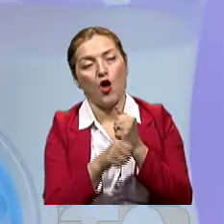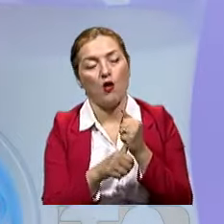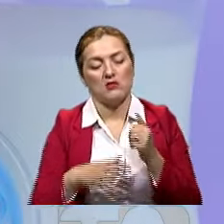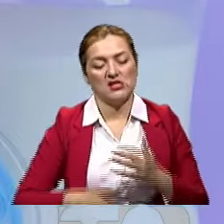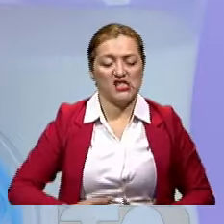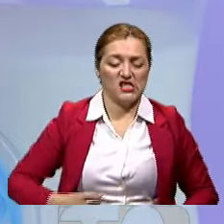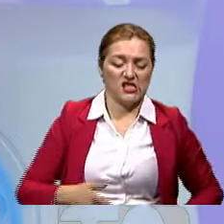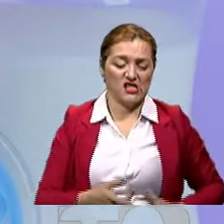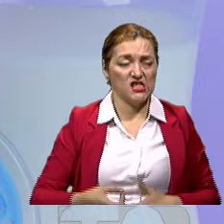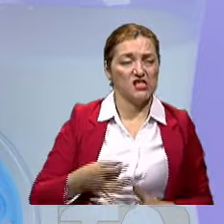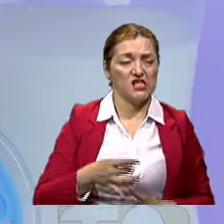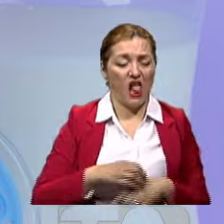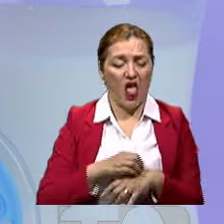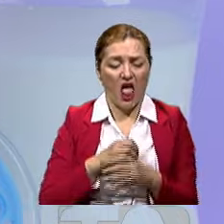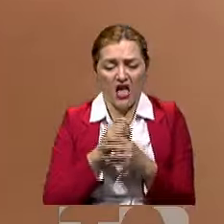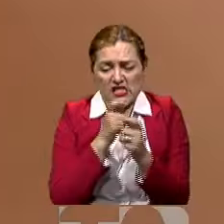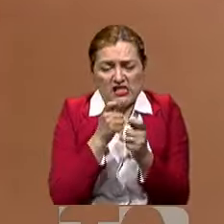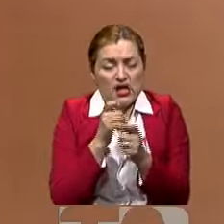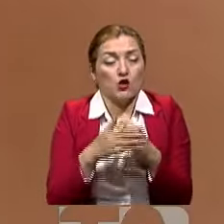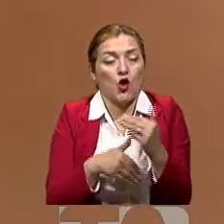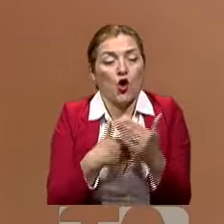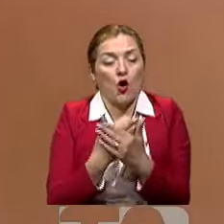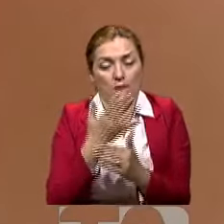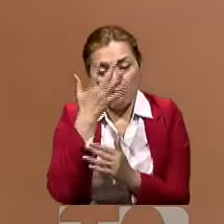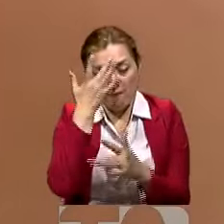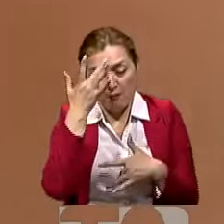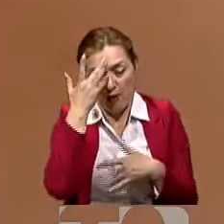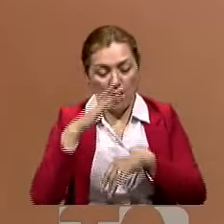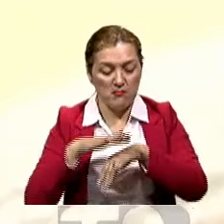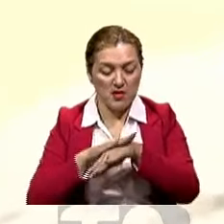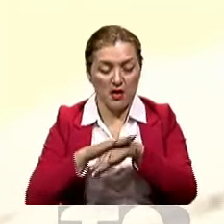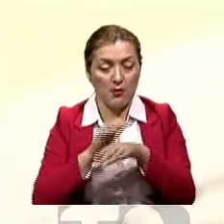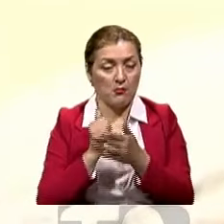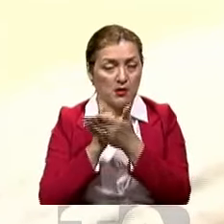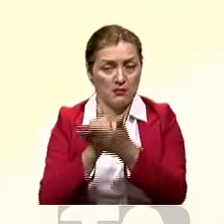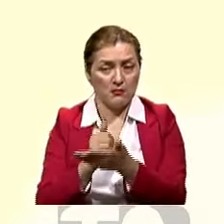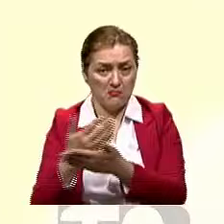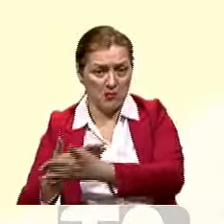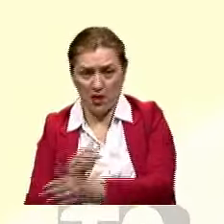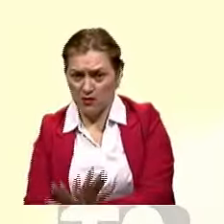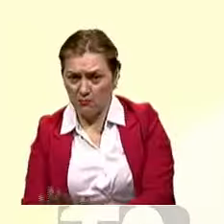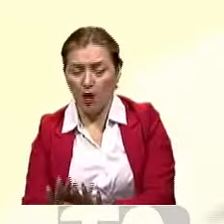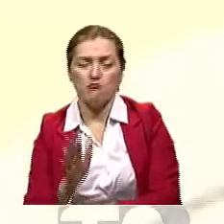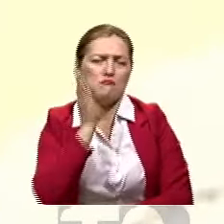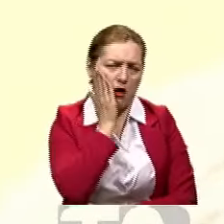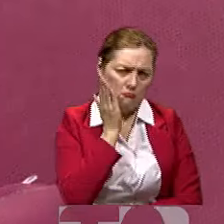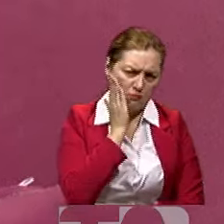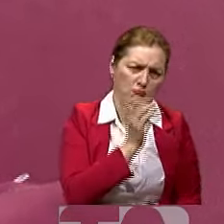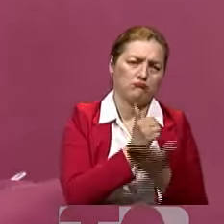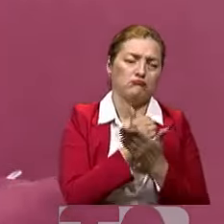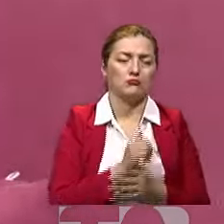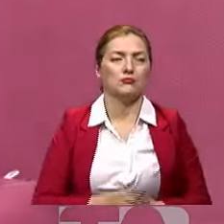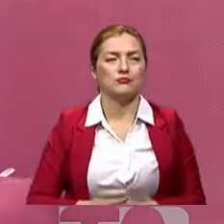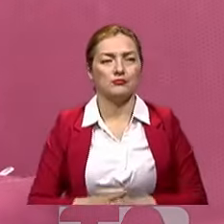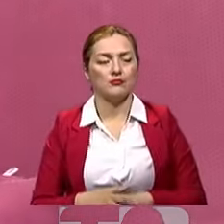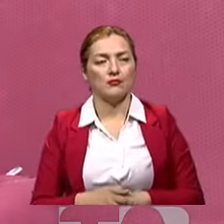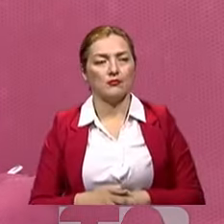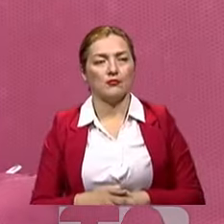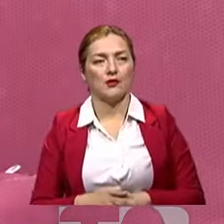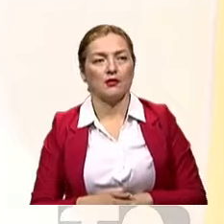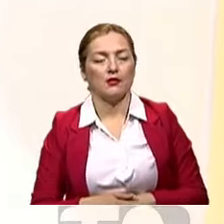y enfermedades de la piel. Pero los beneficios no son solo para el bebé. La madre, sin duda, también tiene muchas ventajas cuando da de